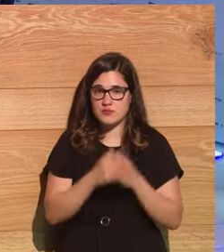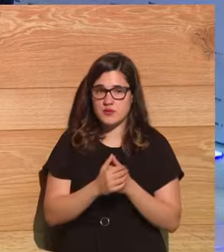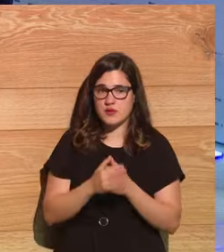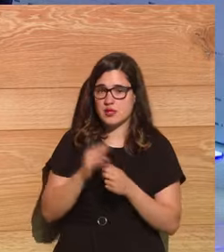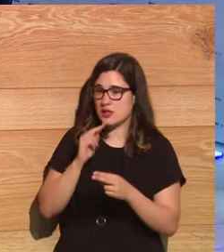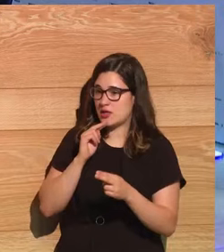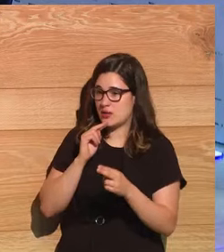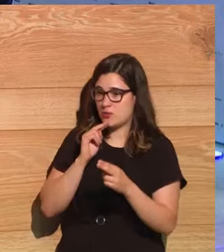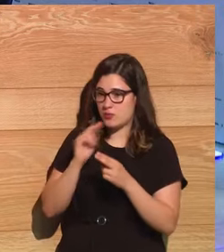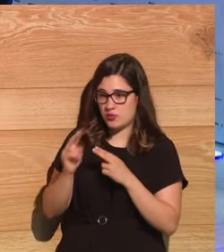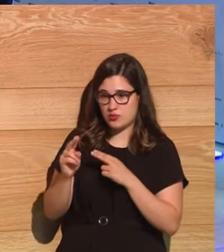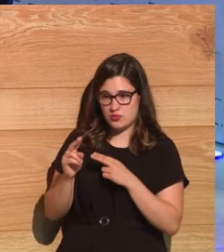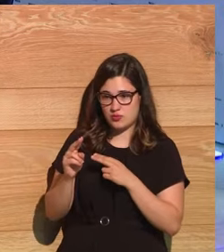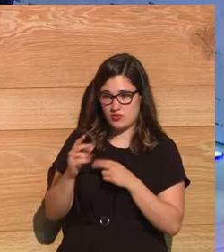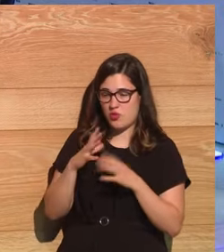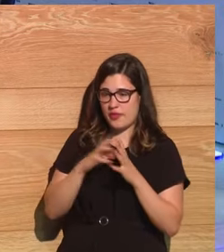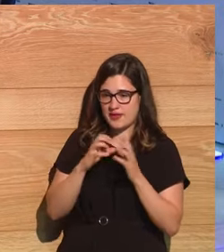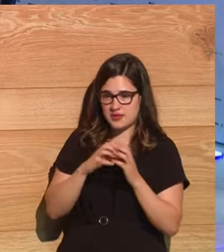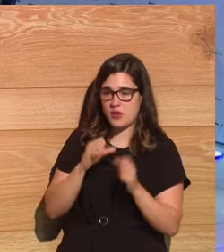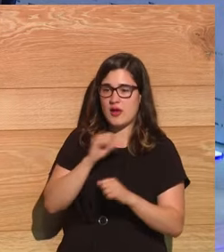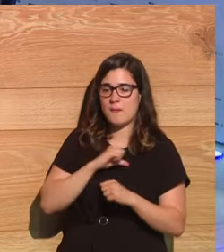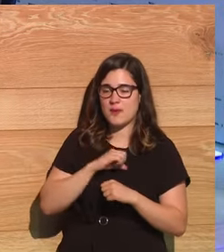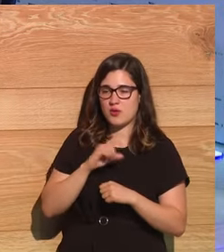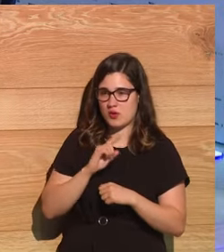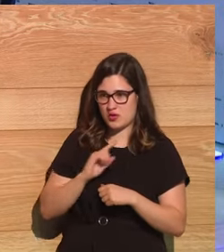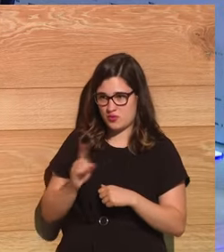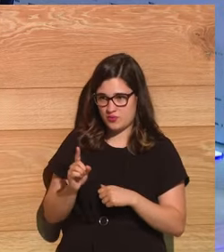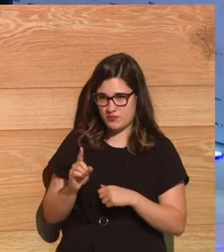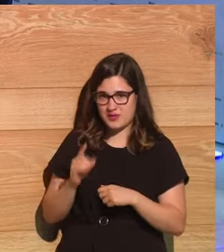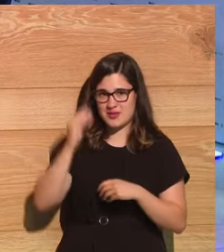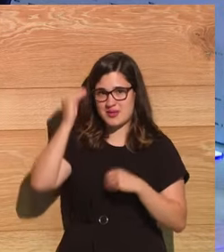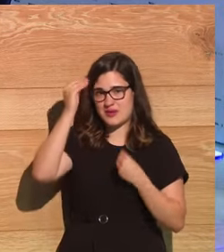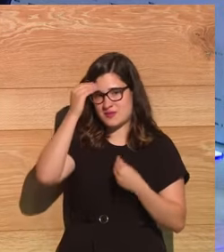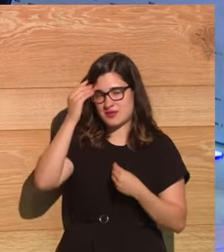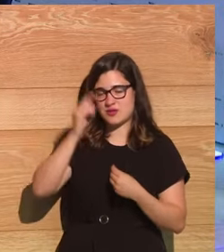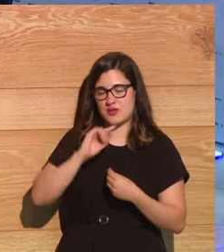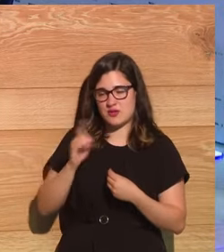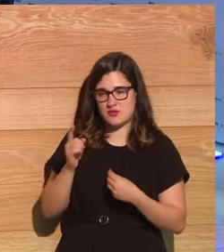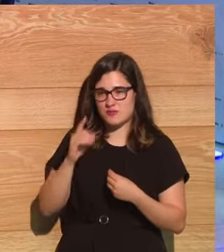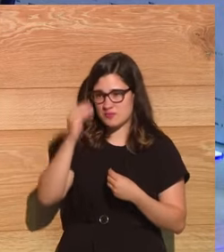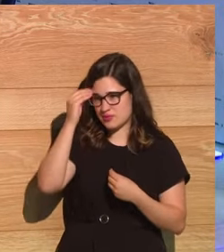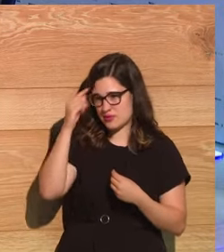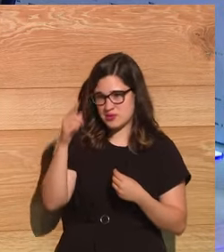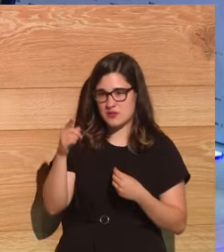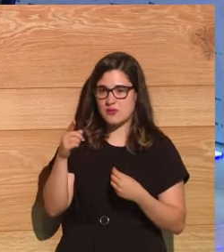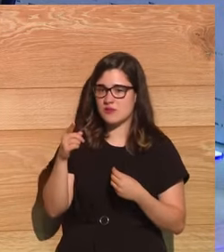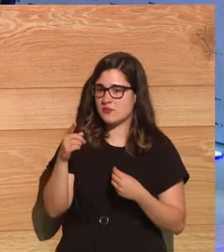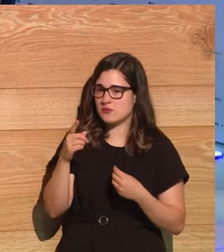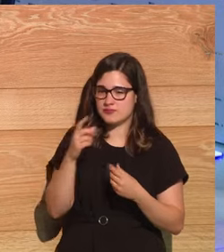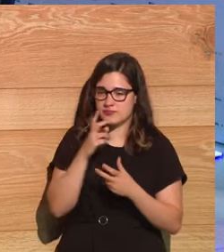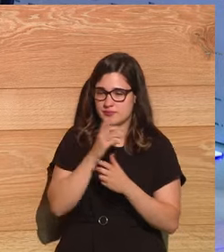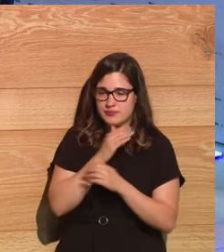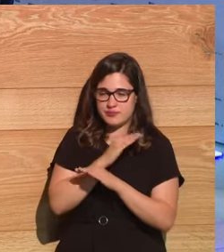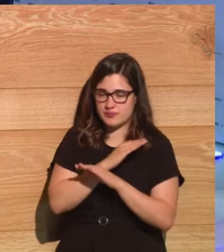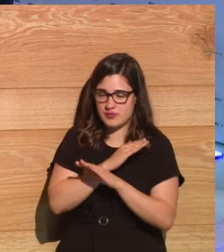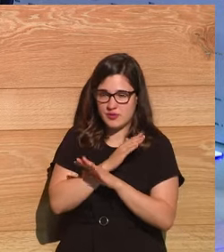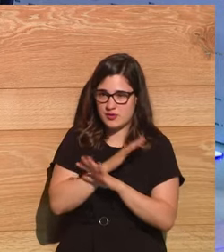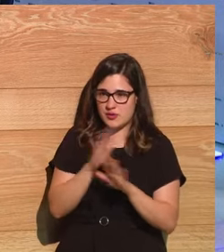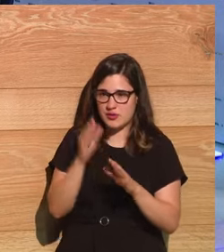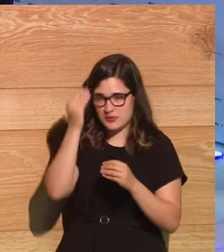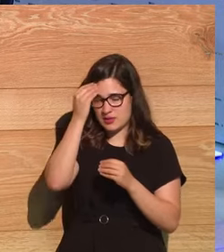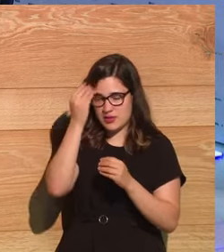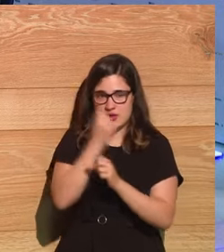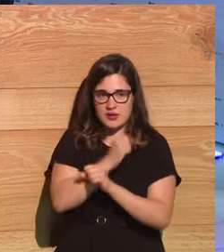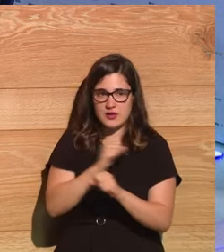te contesto con un deseo, espero que no. Y creo que no, o sea, me parece la peor de las pesadillas, me parece imposible. Sí que es verdad